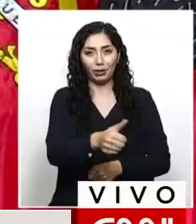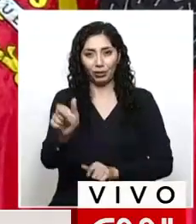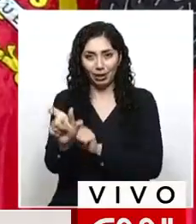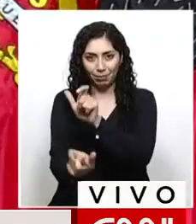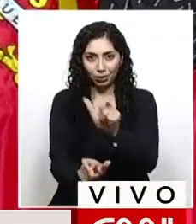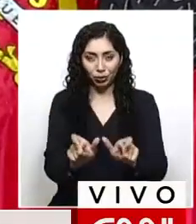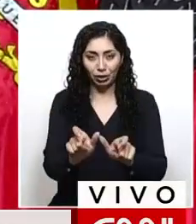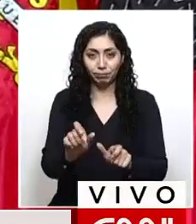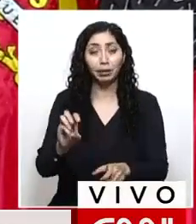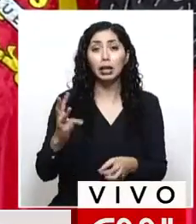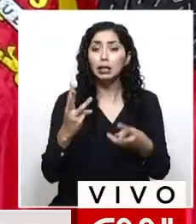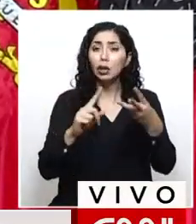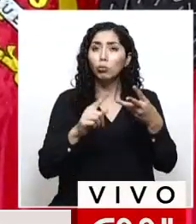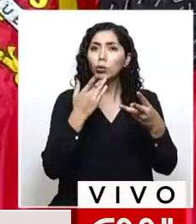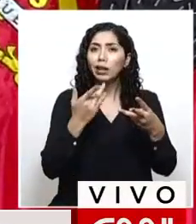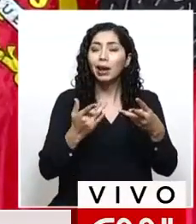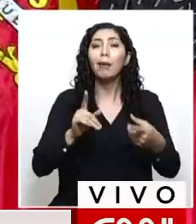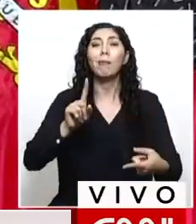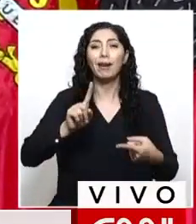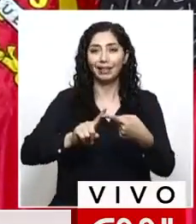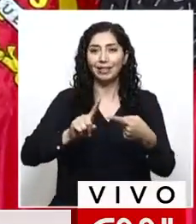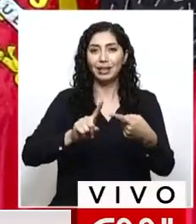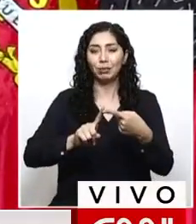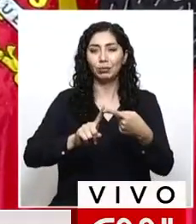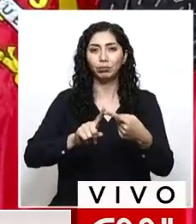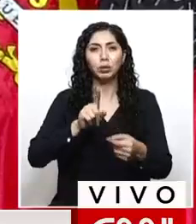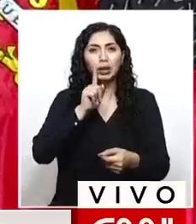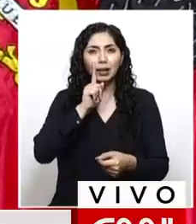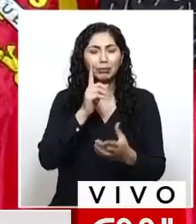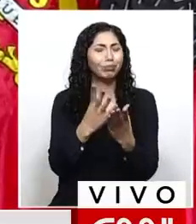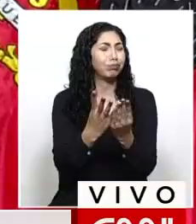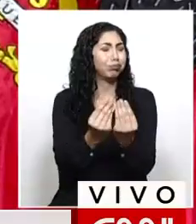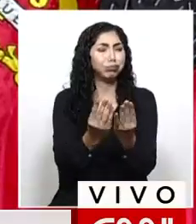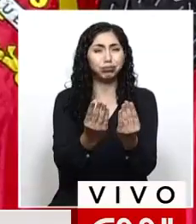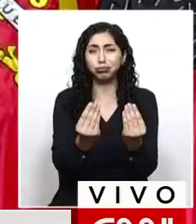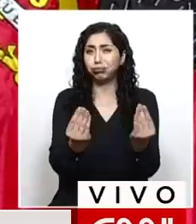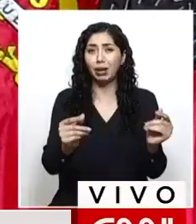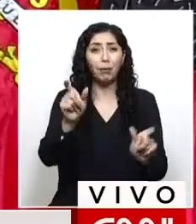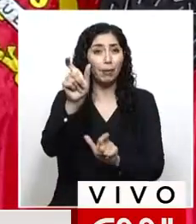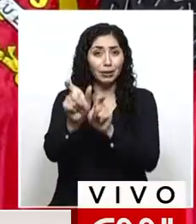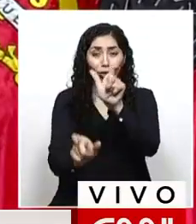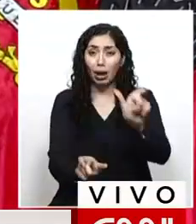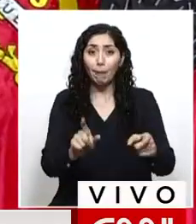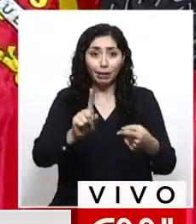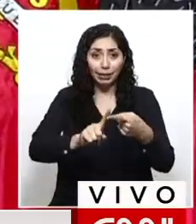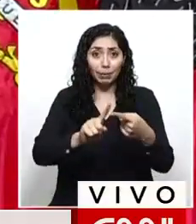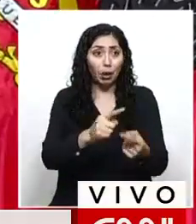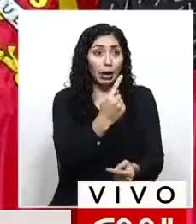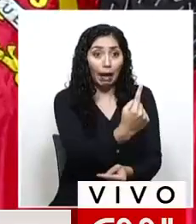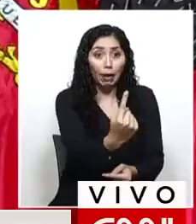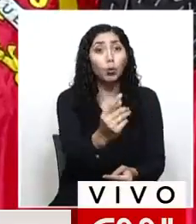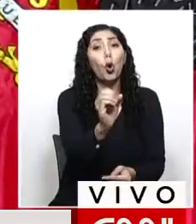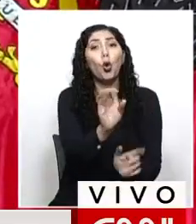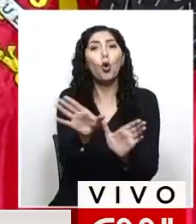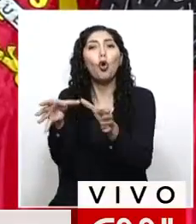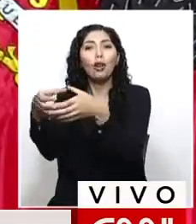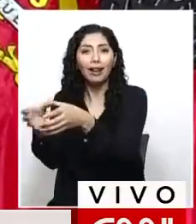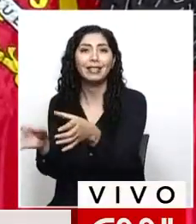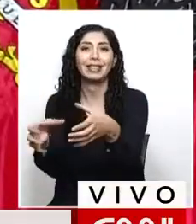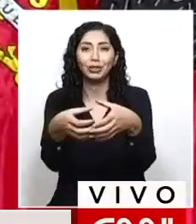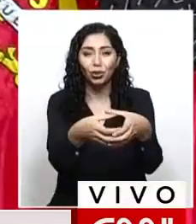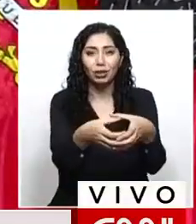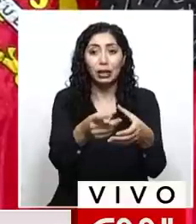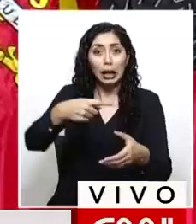fue participativa. En ella participaron millones de personas de manera individual u organizada, quienes manifestaron